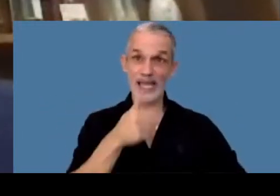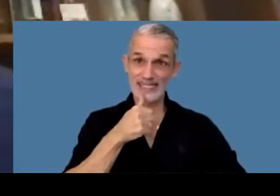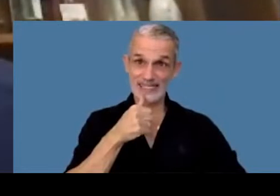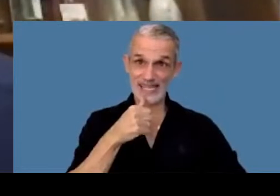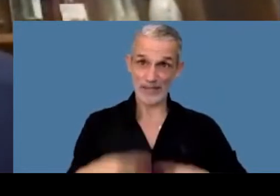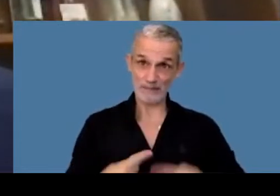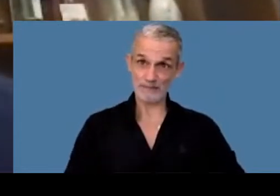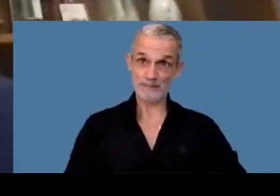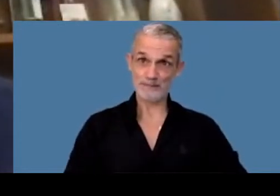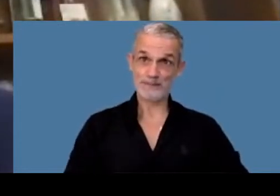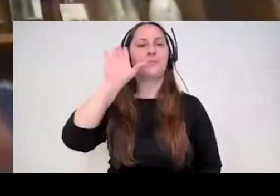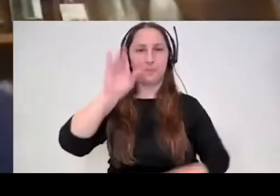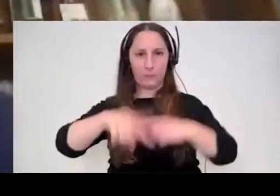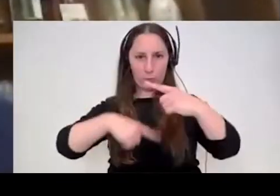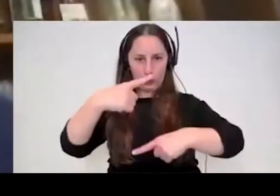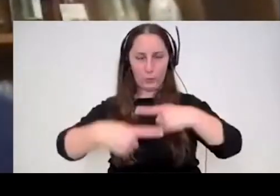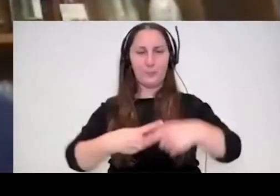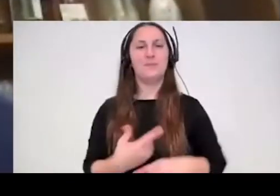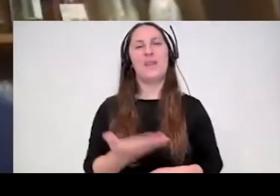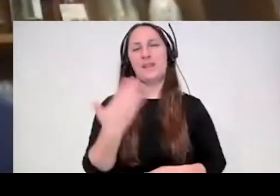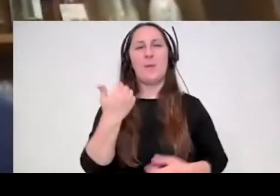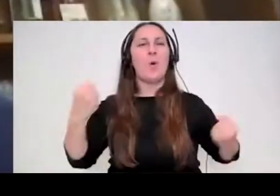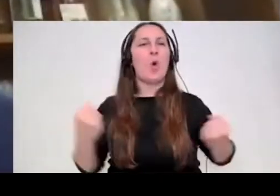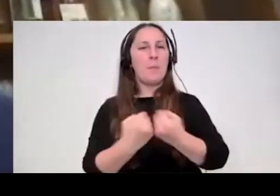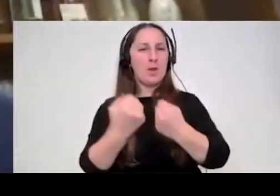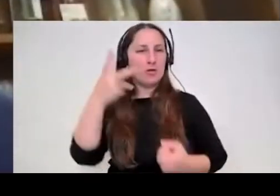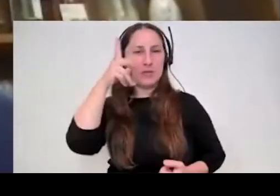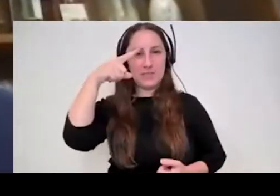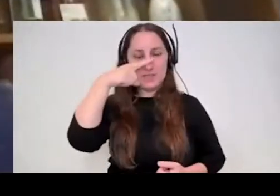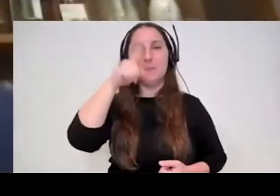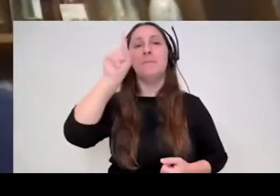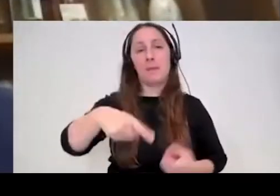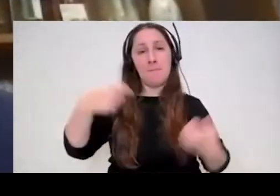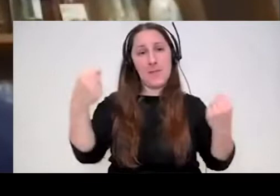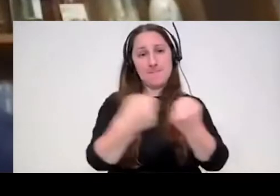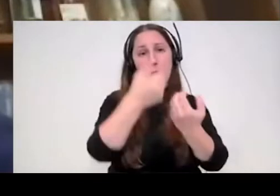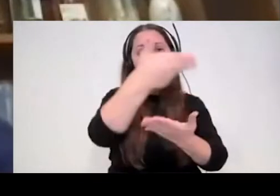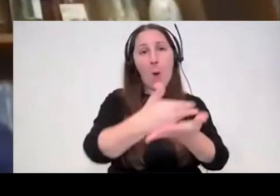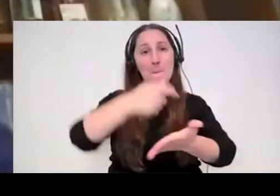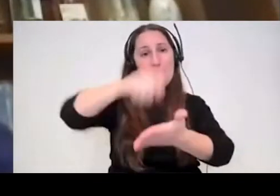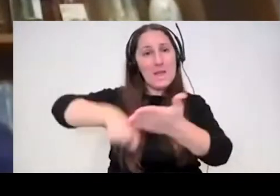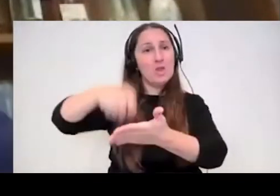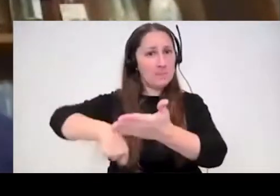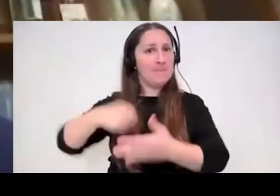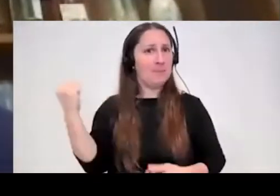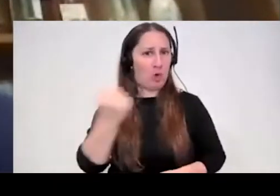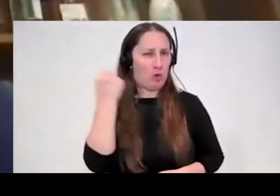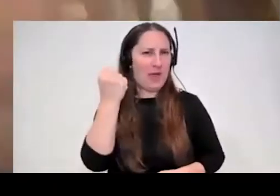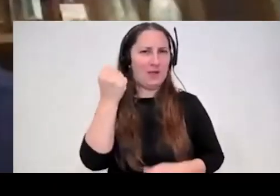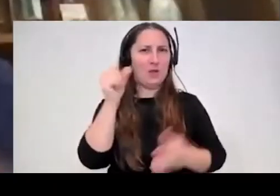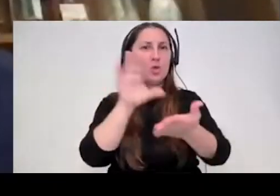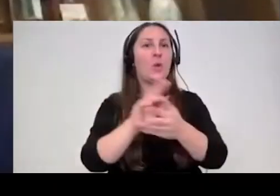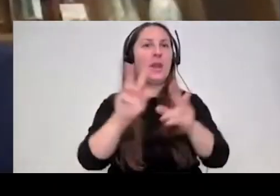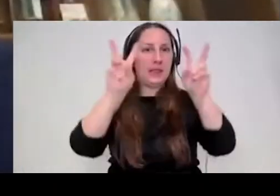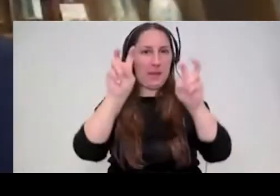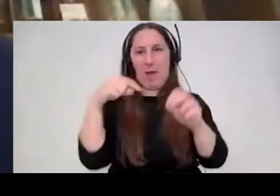Bueno, recién hablaba del convenio 87, obviamente los convenios son importantes en torno a lo que estamos viendo nosotros. Hay varios